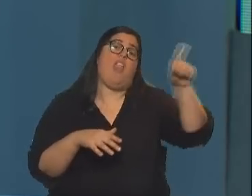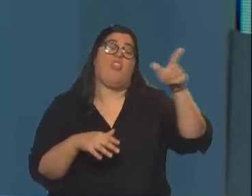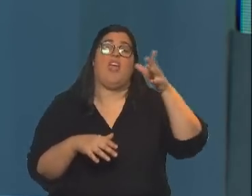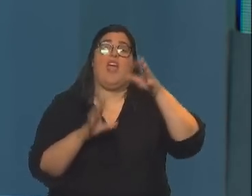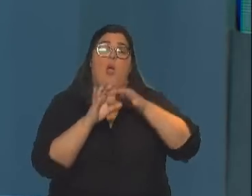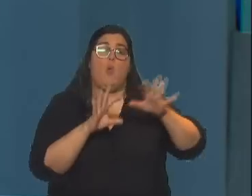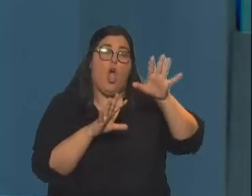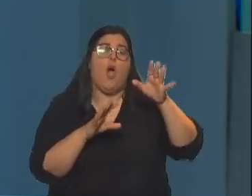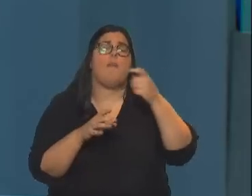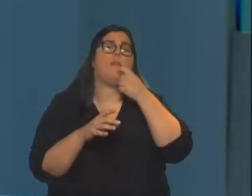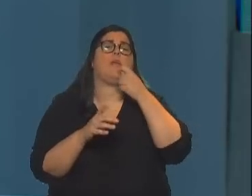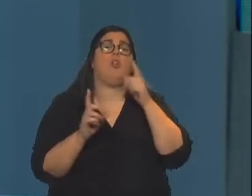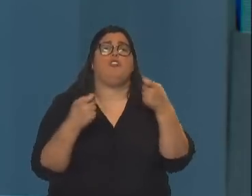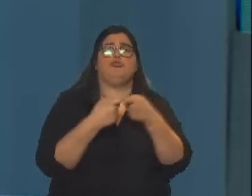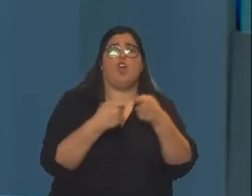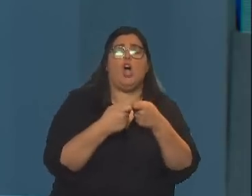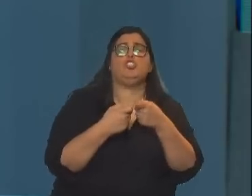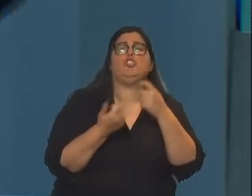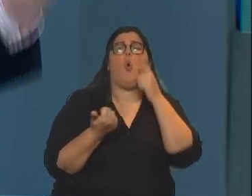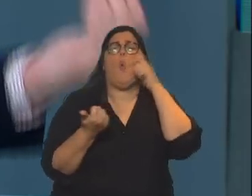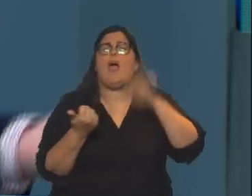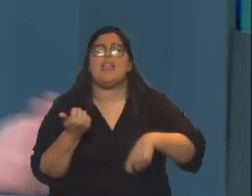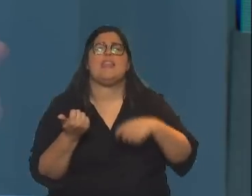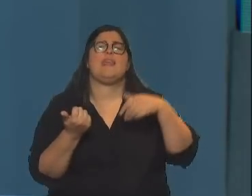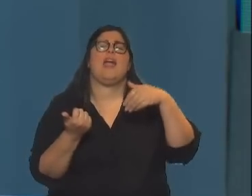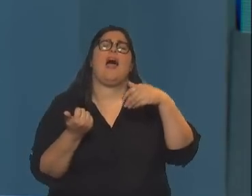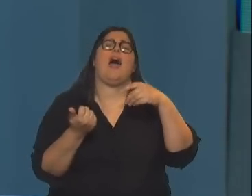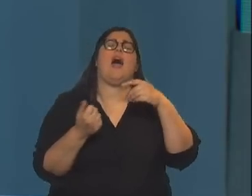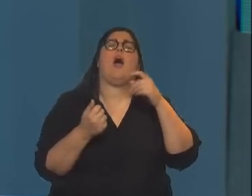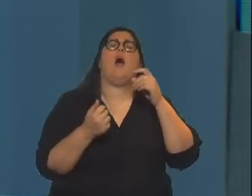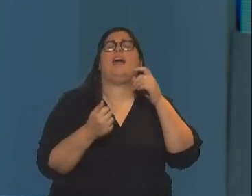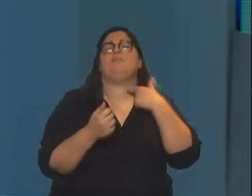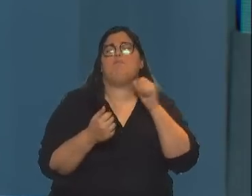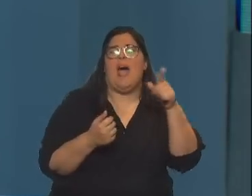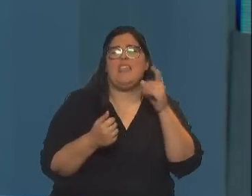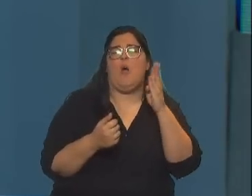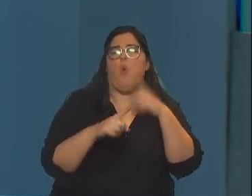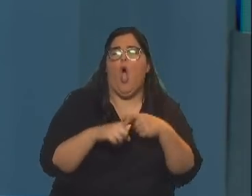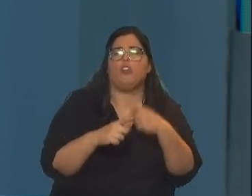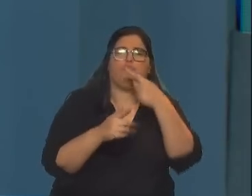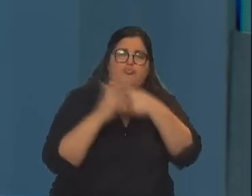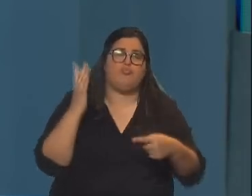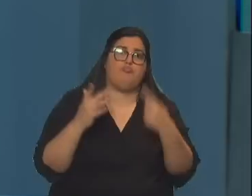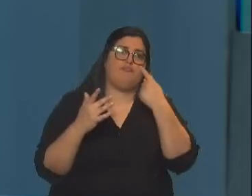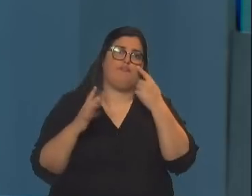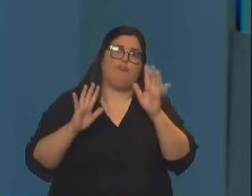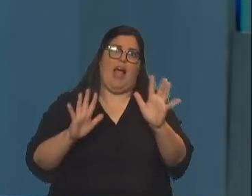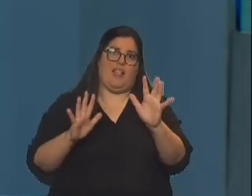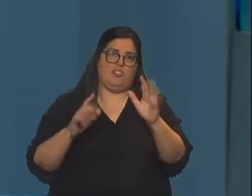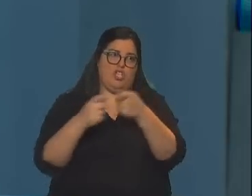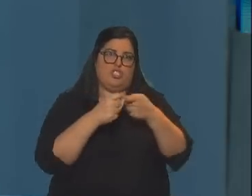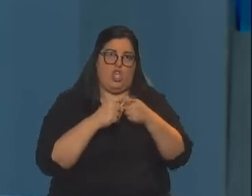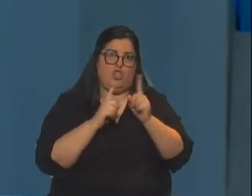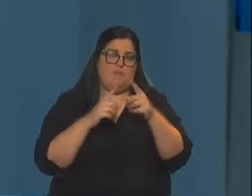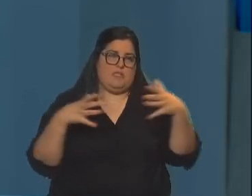conservadores, donde está Meloni, donde está Hungría, donde está Polonia, donde está Vox de España. Bueno, atención con Europa, digamos, atención